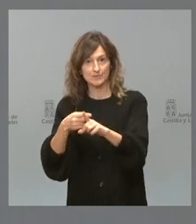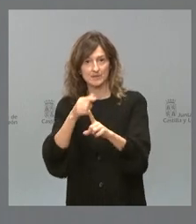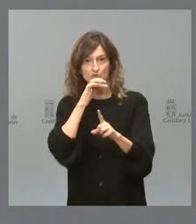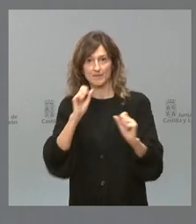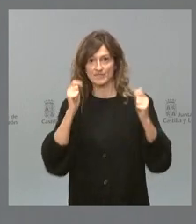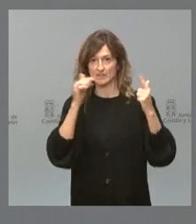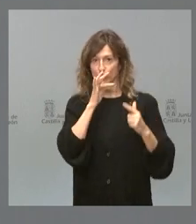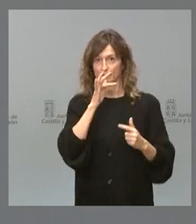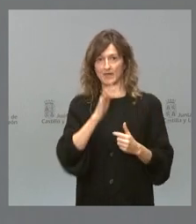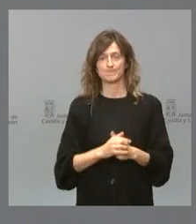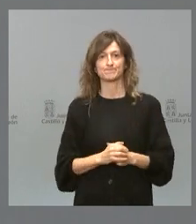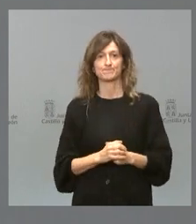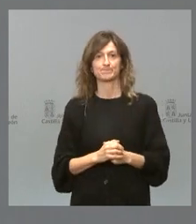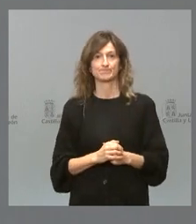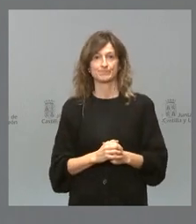en vigor